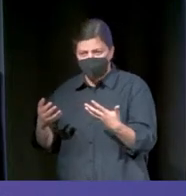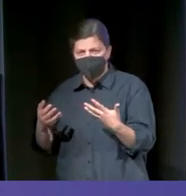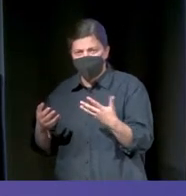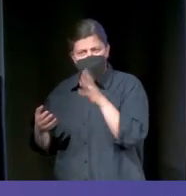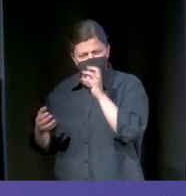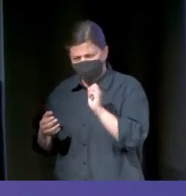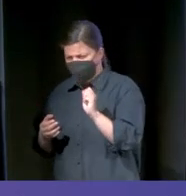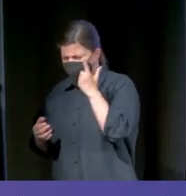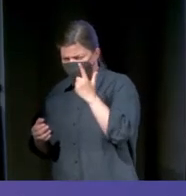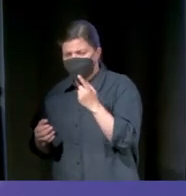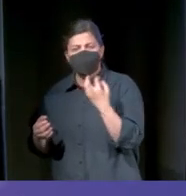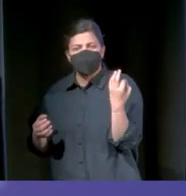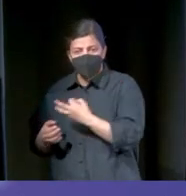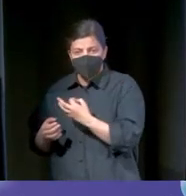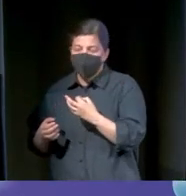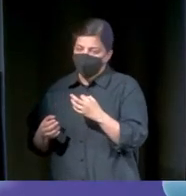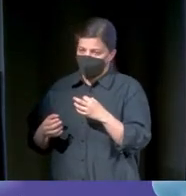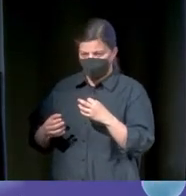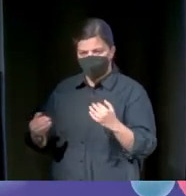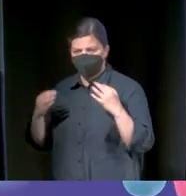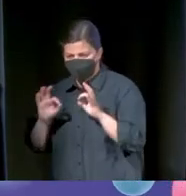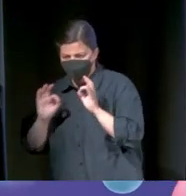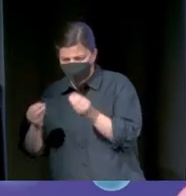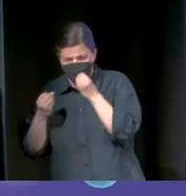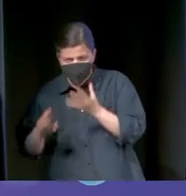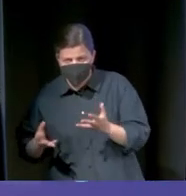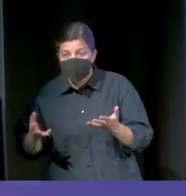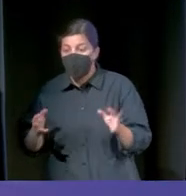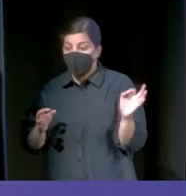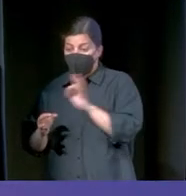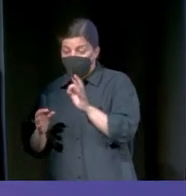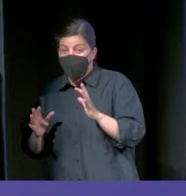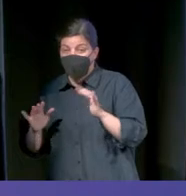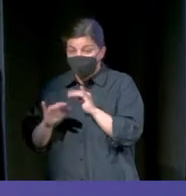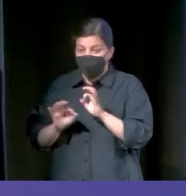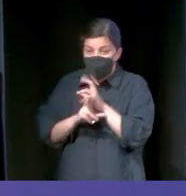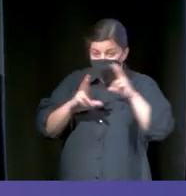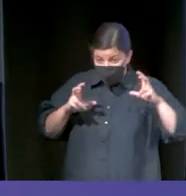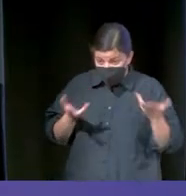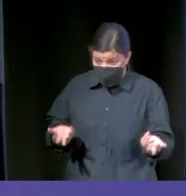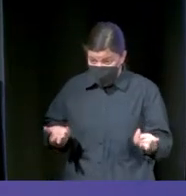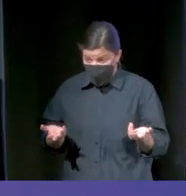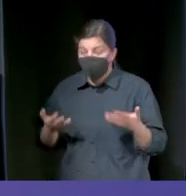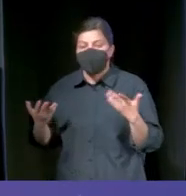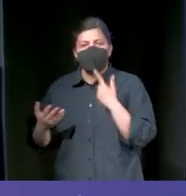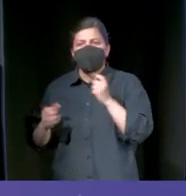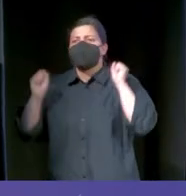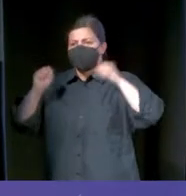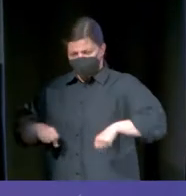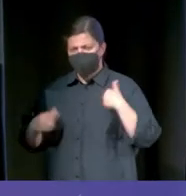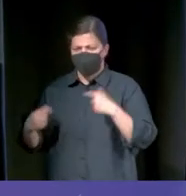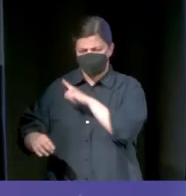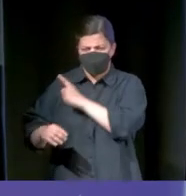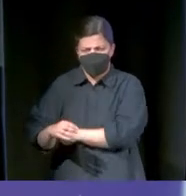top ahora el rollo fit es que ahora mismo es que eres of it off at y este le dije pues venga fit que a mí me gusta el deporte